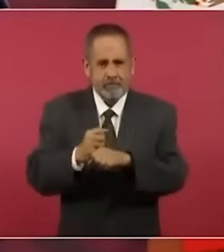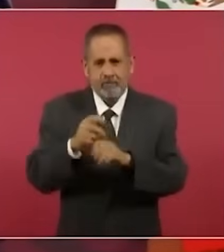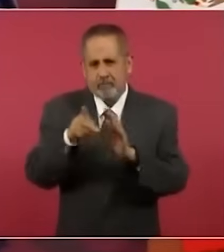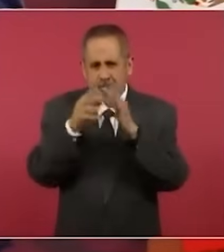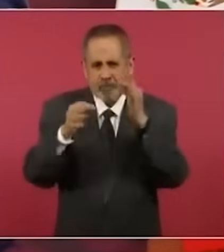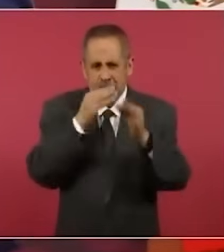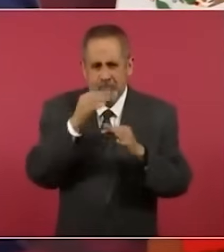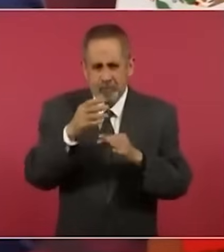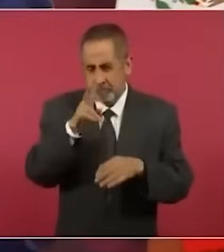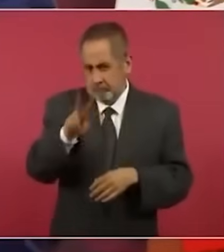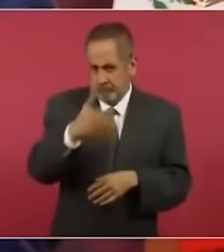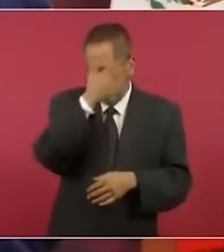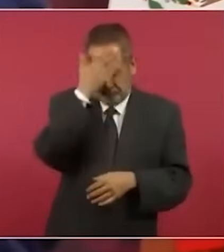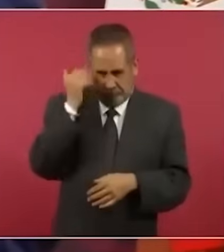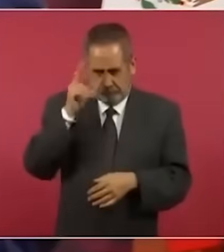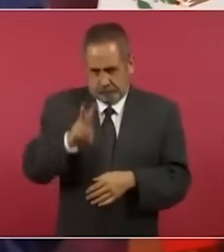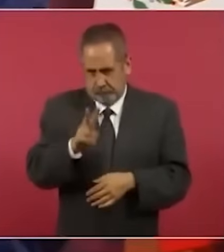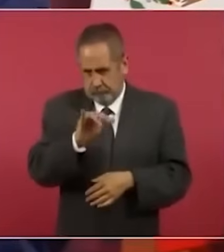No sé si sea cierto,